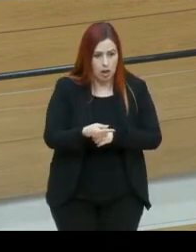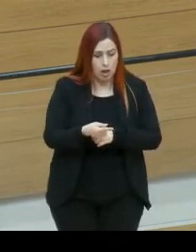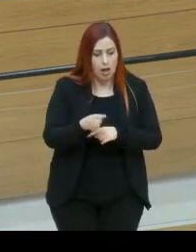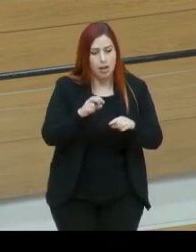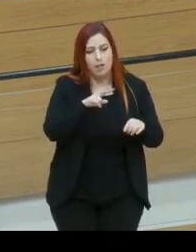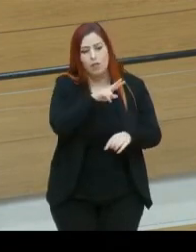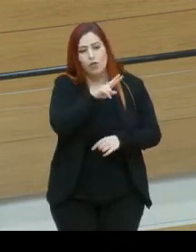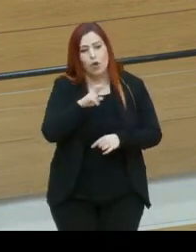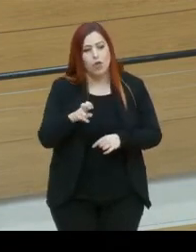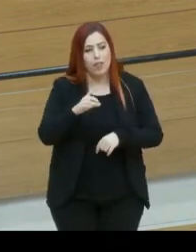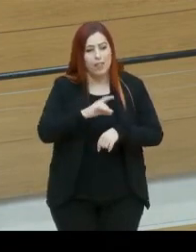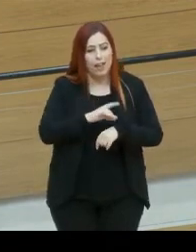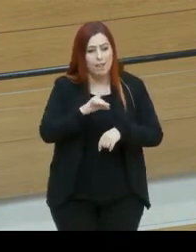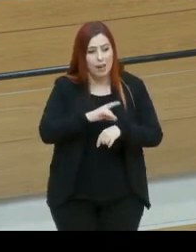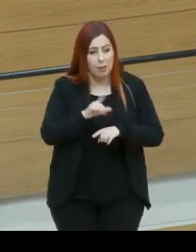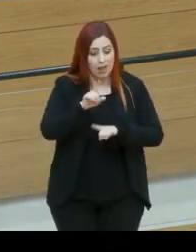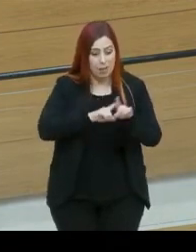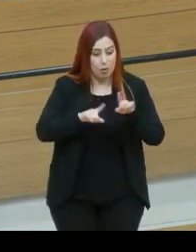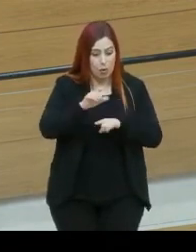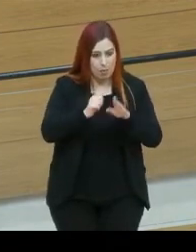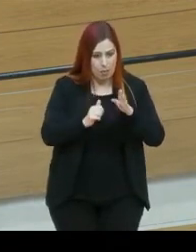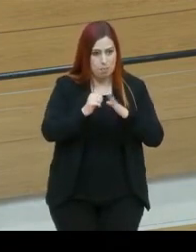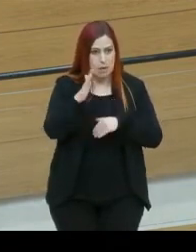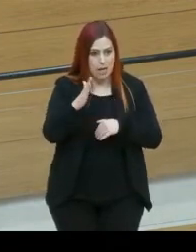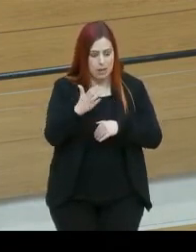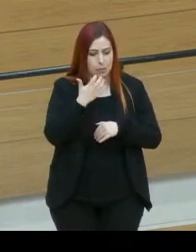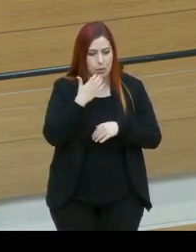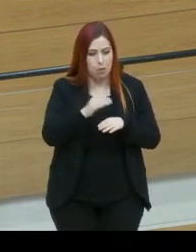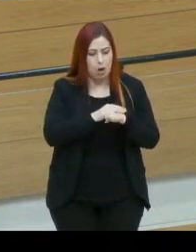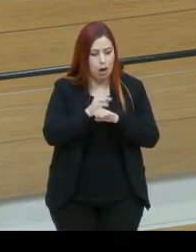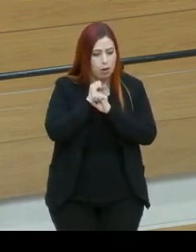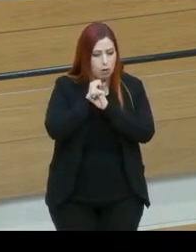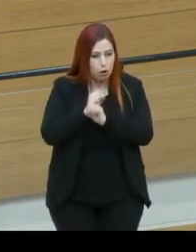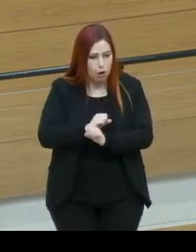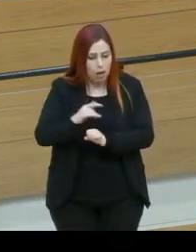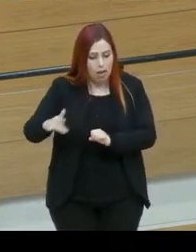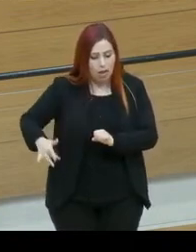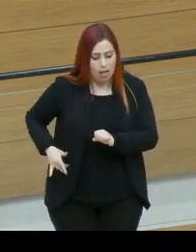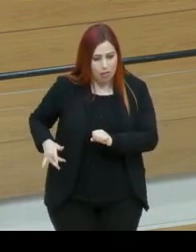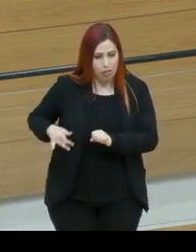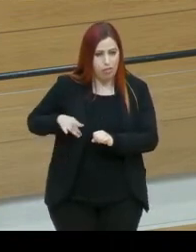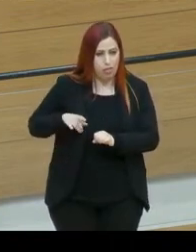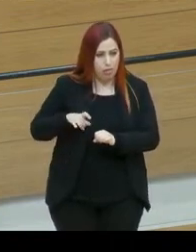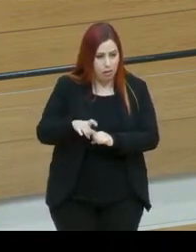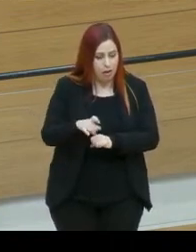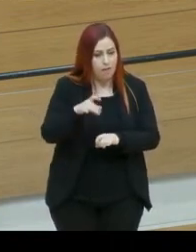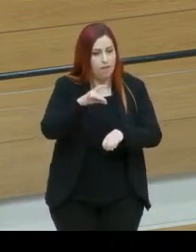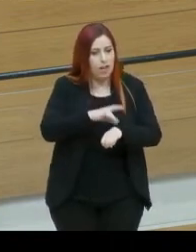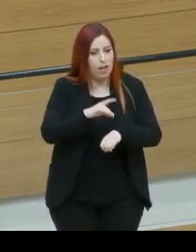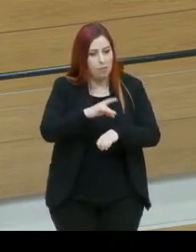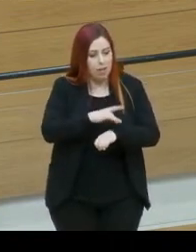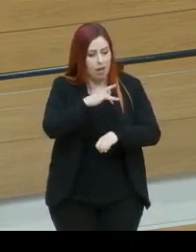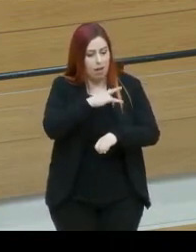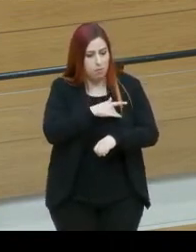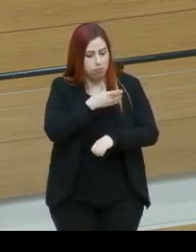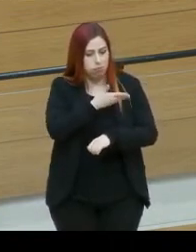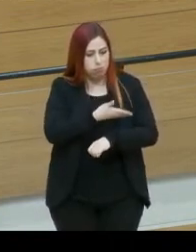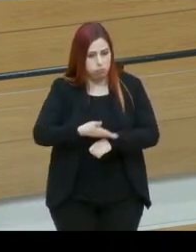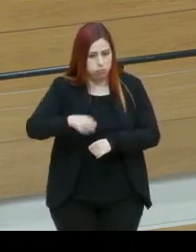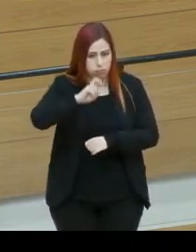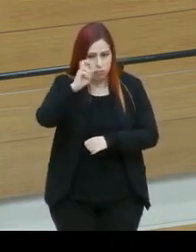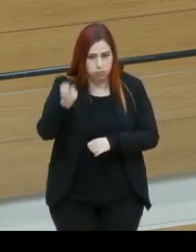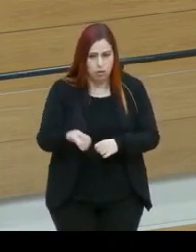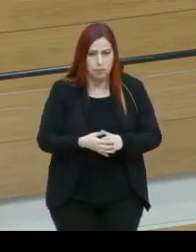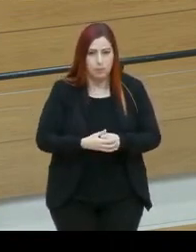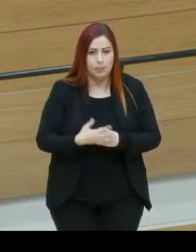200 enfermedades y trastornos, entre ellos el alcoholismo, la cirrosis hepática, enfermedades cardiovasculares, cánceres, etc.